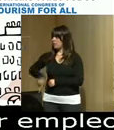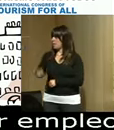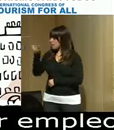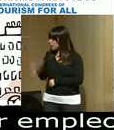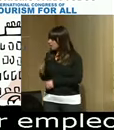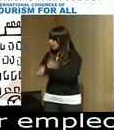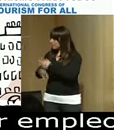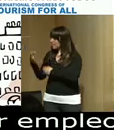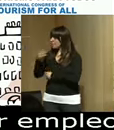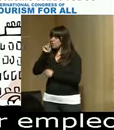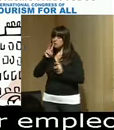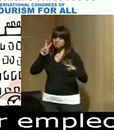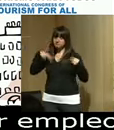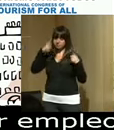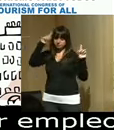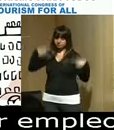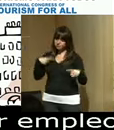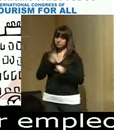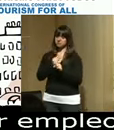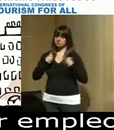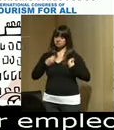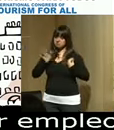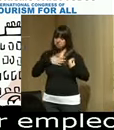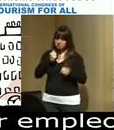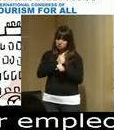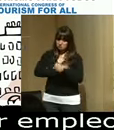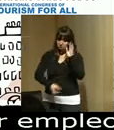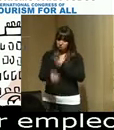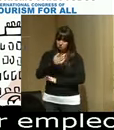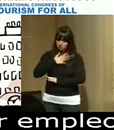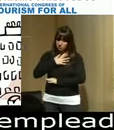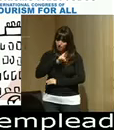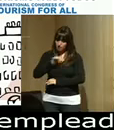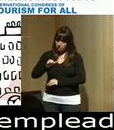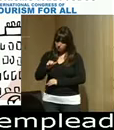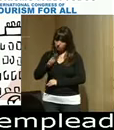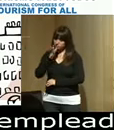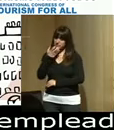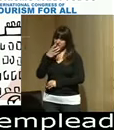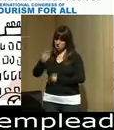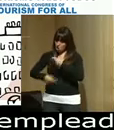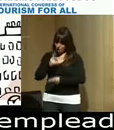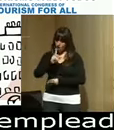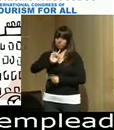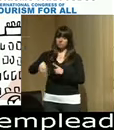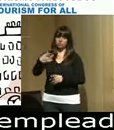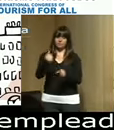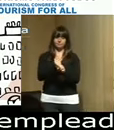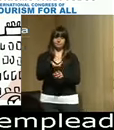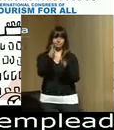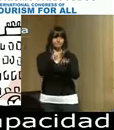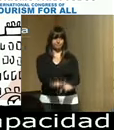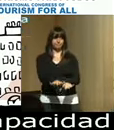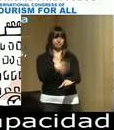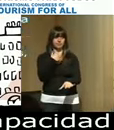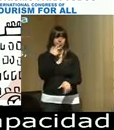entre comillas, un poco la vida a nivel laboral y crearse su propio empleo, si no, entraría en el saco de la inactividad, dependiendo de las prestaciones que se le